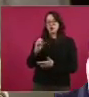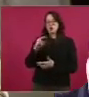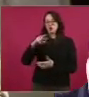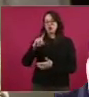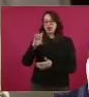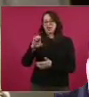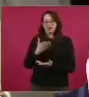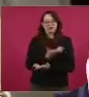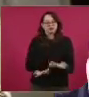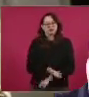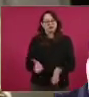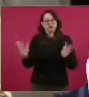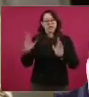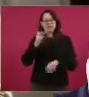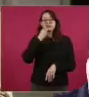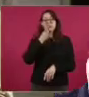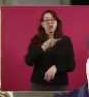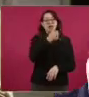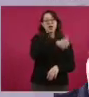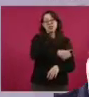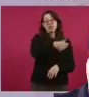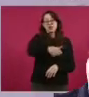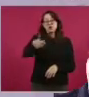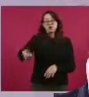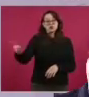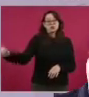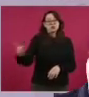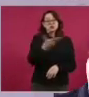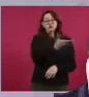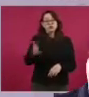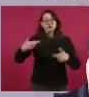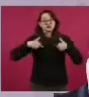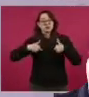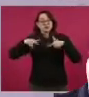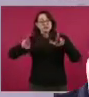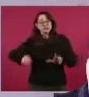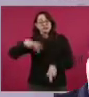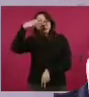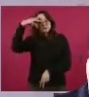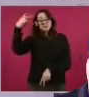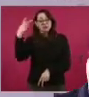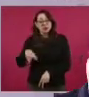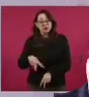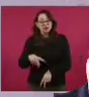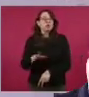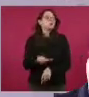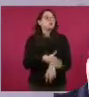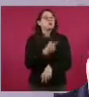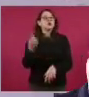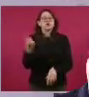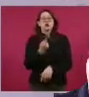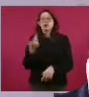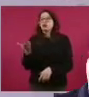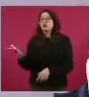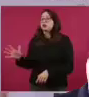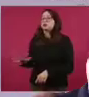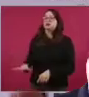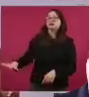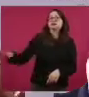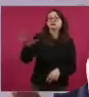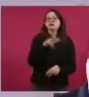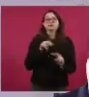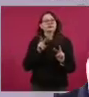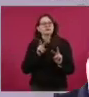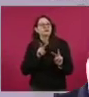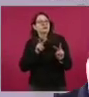agentes, cada deportista que nos representa, de inspiración y de transformación, porque la siguiente generación se